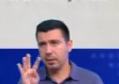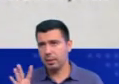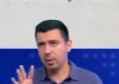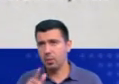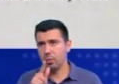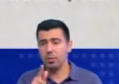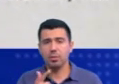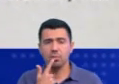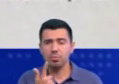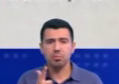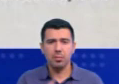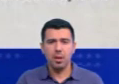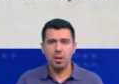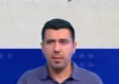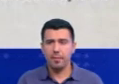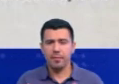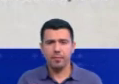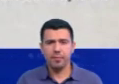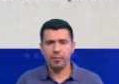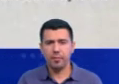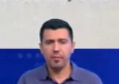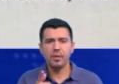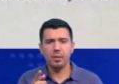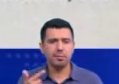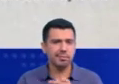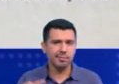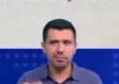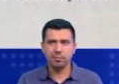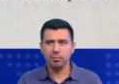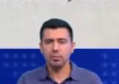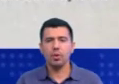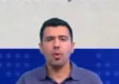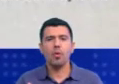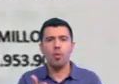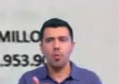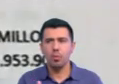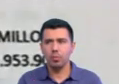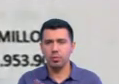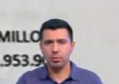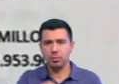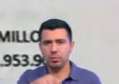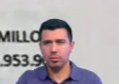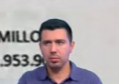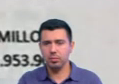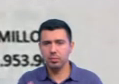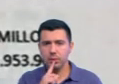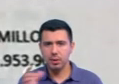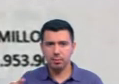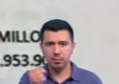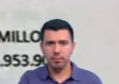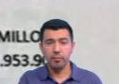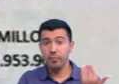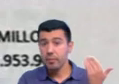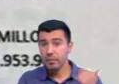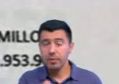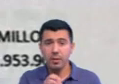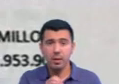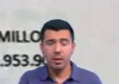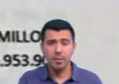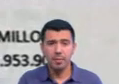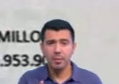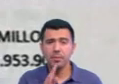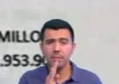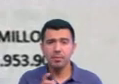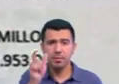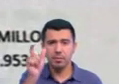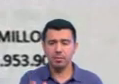que adopta medidas administrativas para la lucha anticorrupción que se refiere a la inhabilidad para contratar a Quienes fueron financiadores de las campañas para el caso en particular se